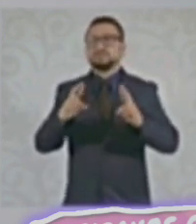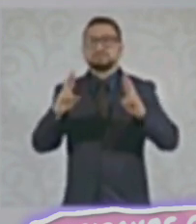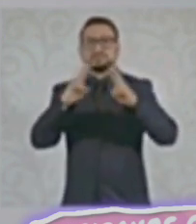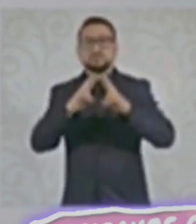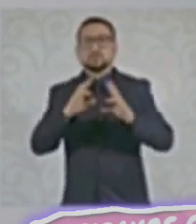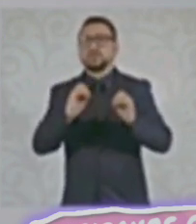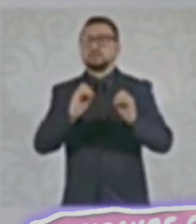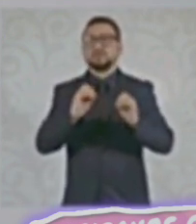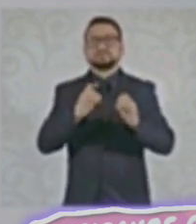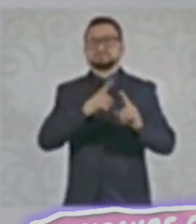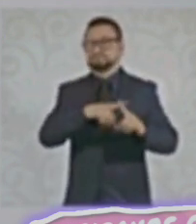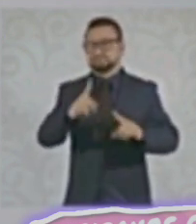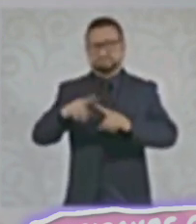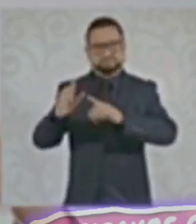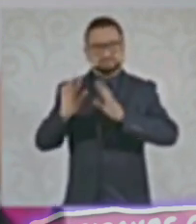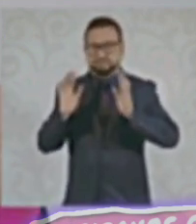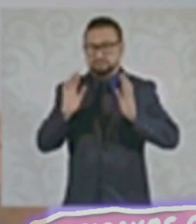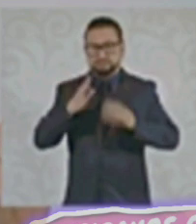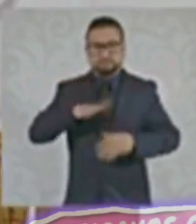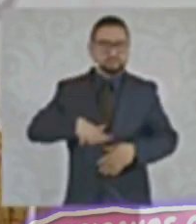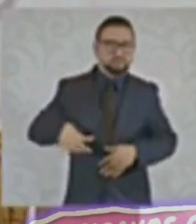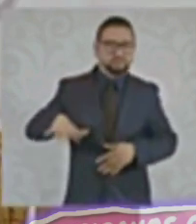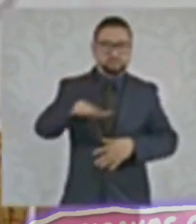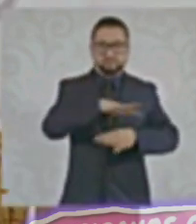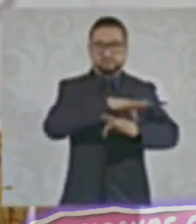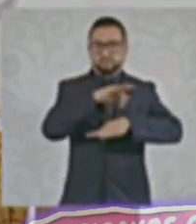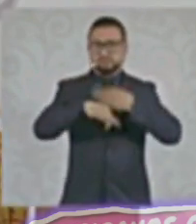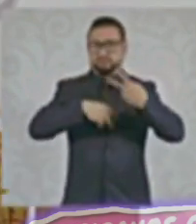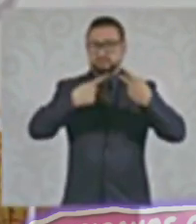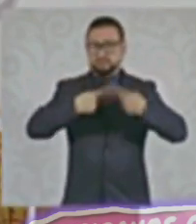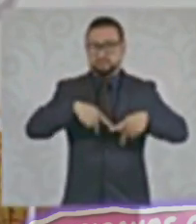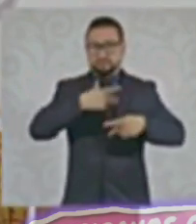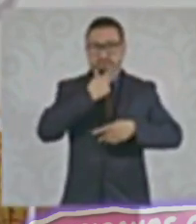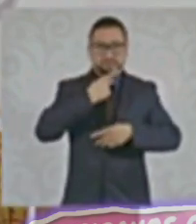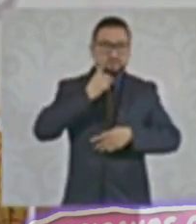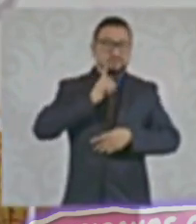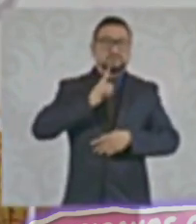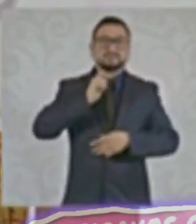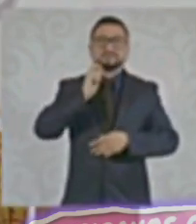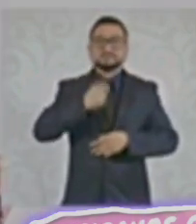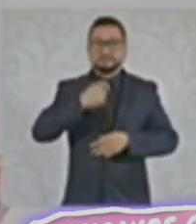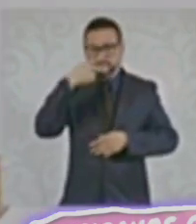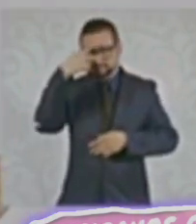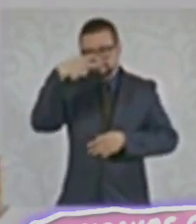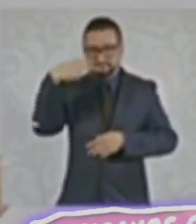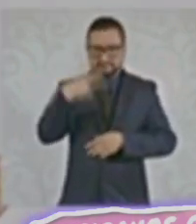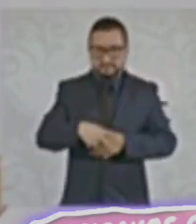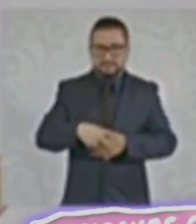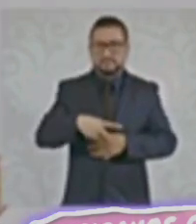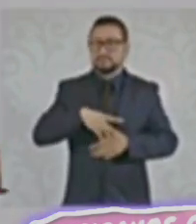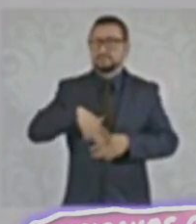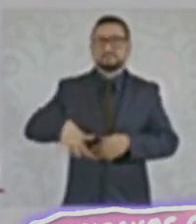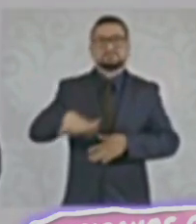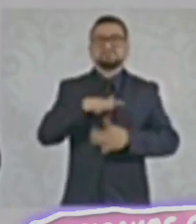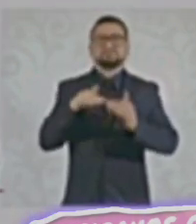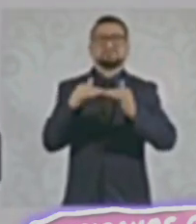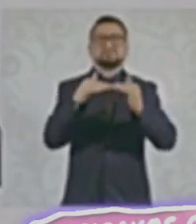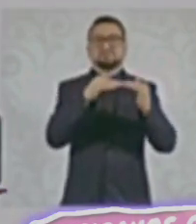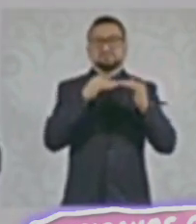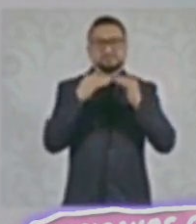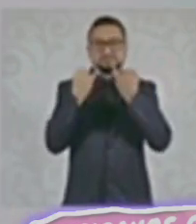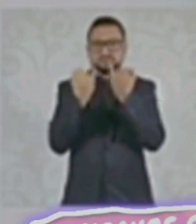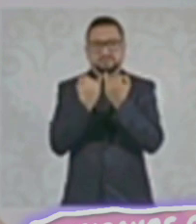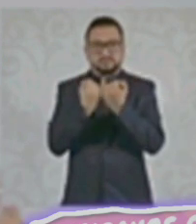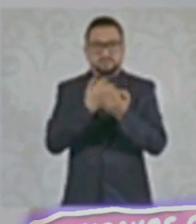religión. Los mexicanos y mexicanas somos iguales y no puede